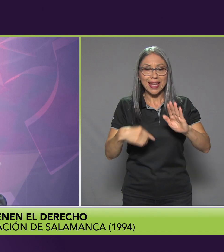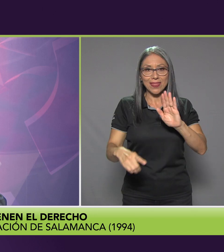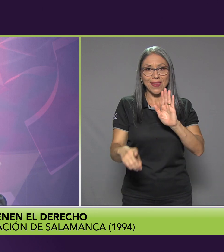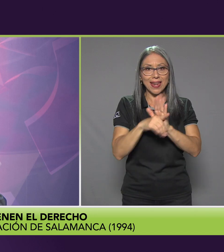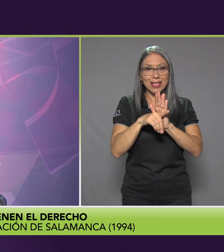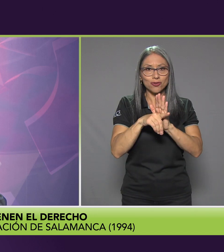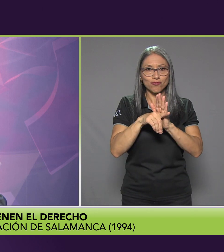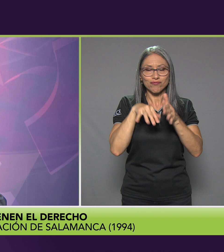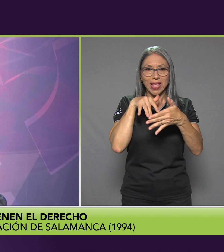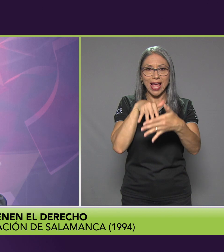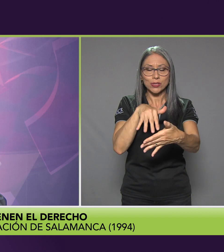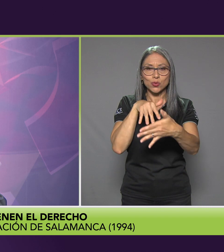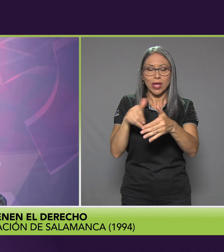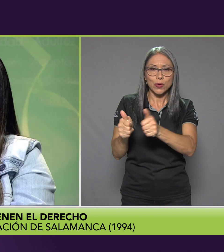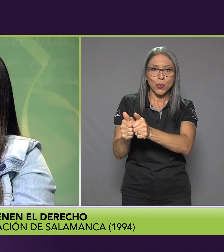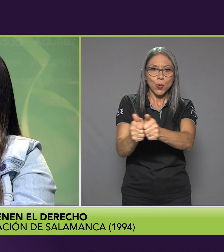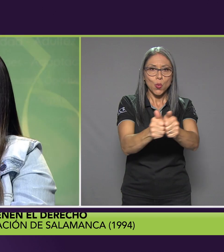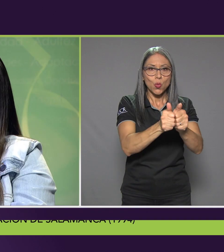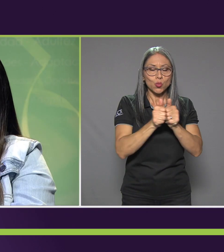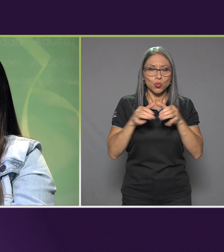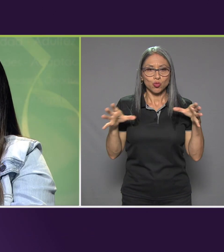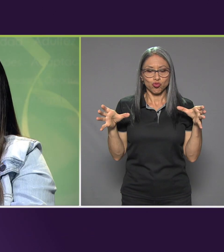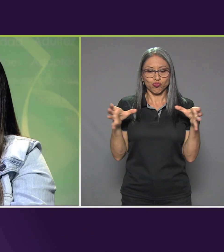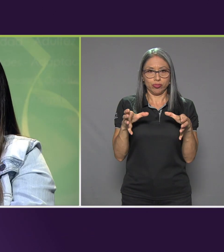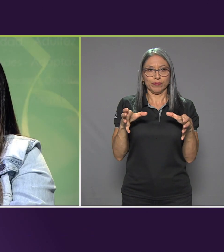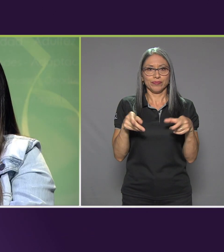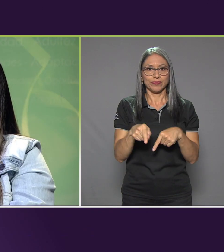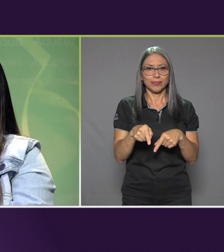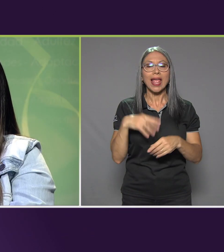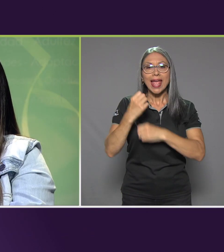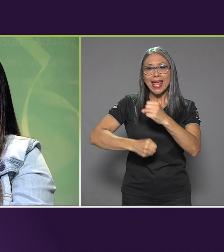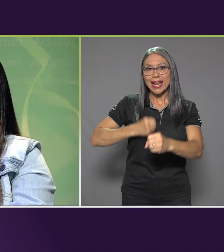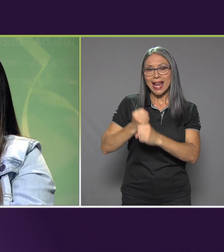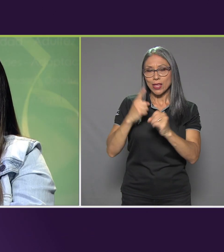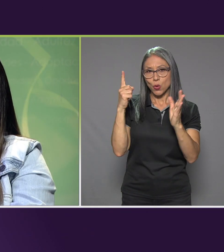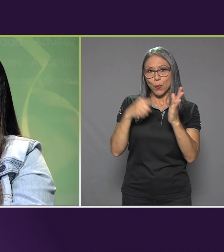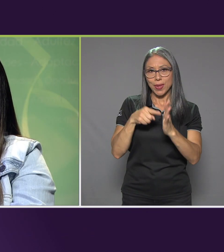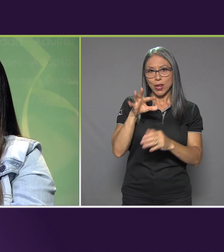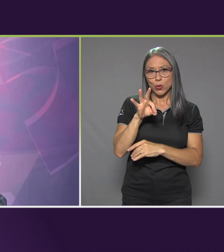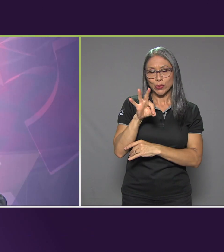el derecho a estudiar juntos. En el año